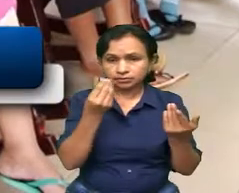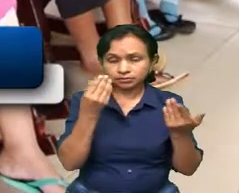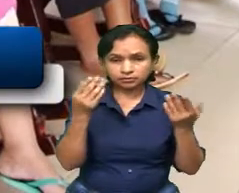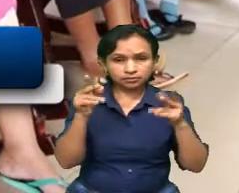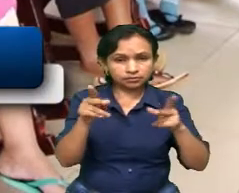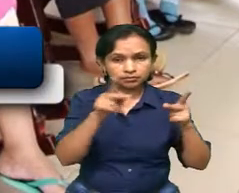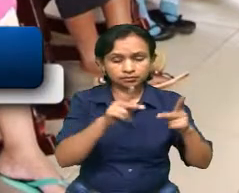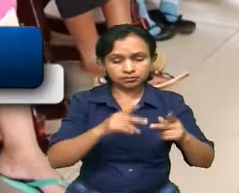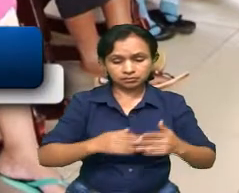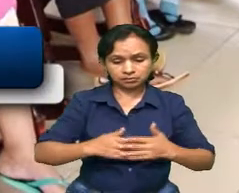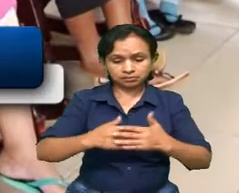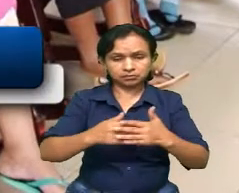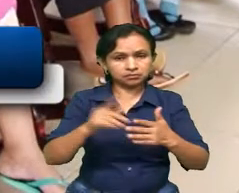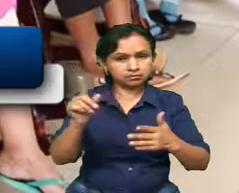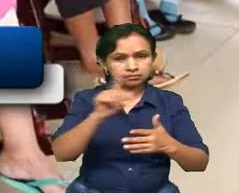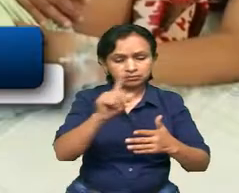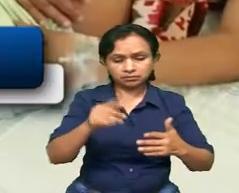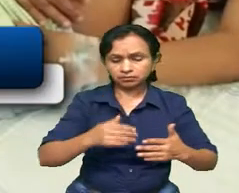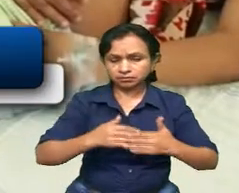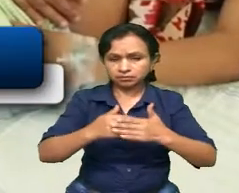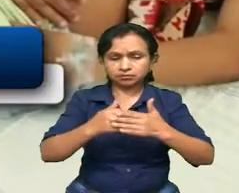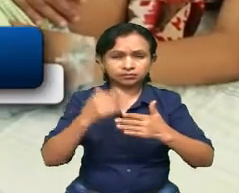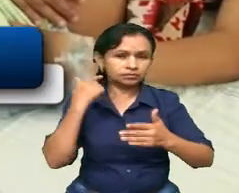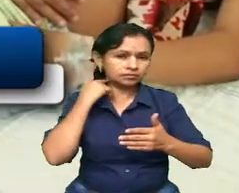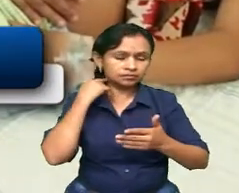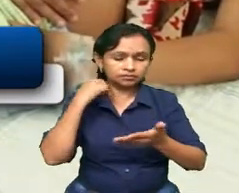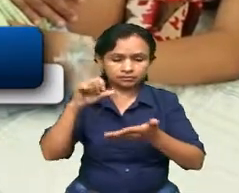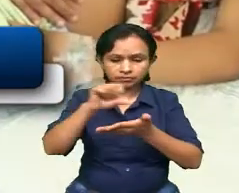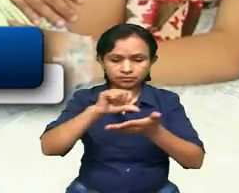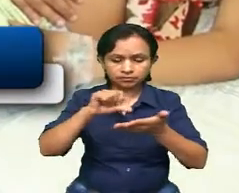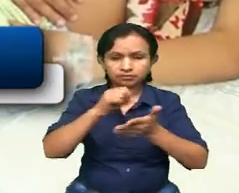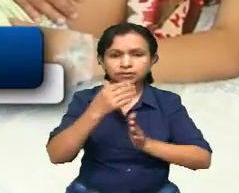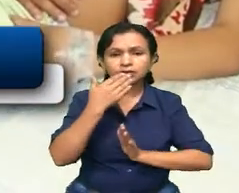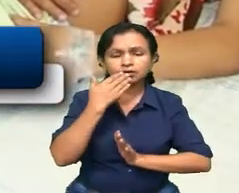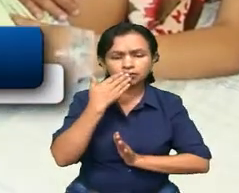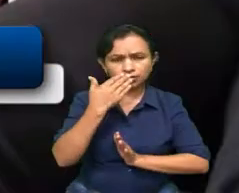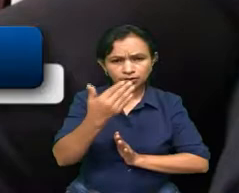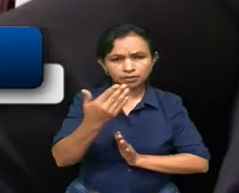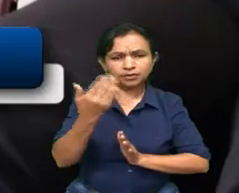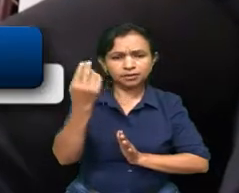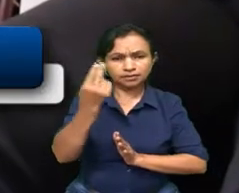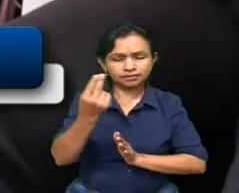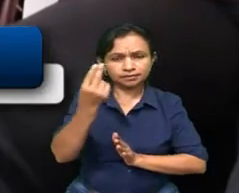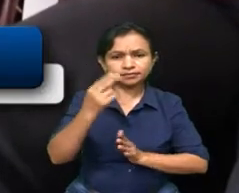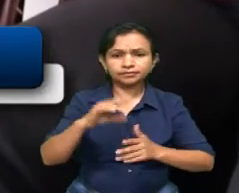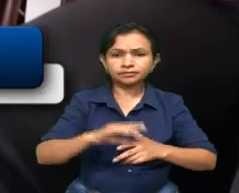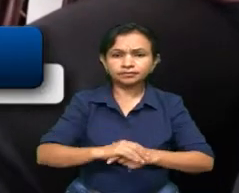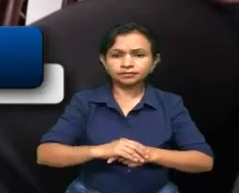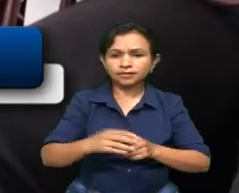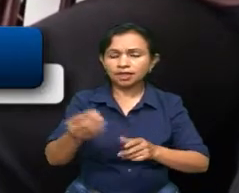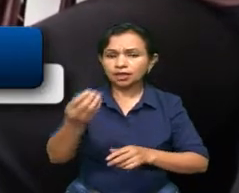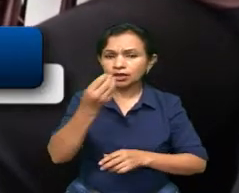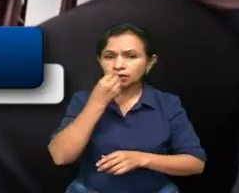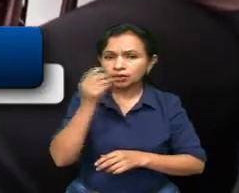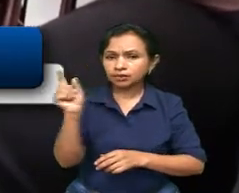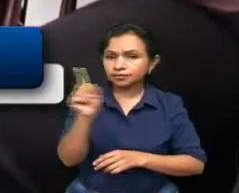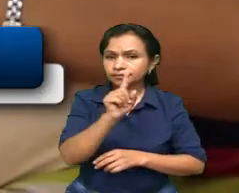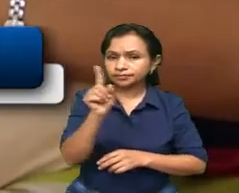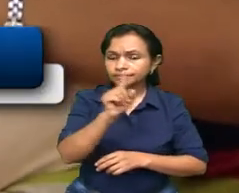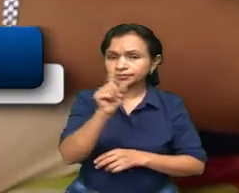que no estén embarazadas o estén embarazadas, siempre el aceite de oliva es recomendable. Ahora, si no hay una buena alimentación en esta